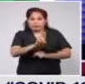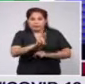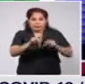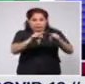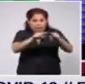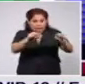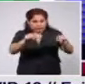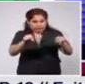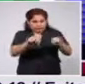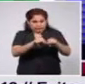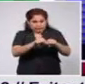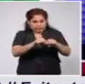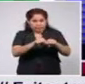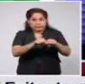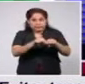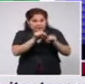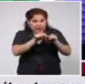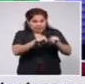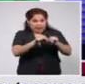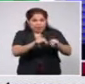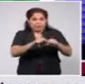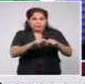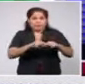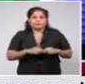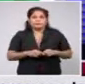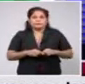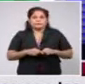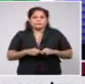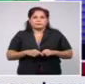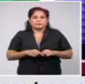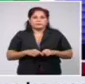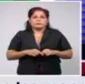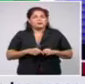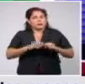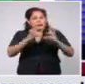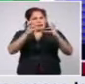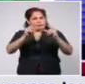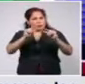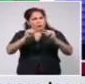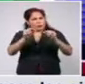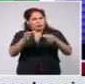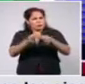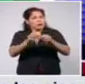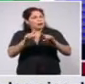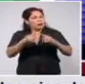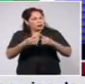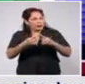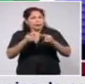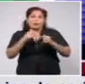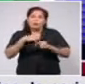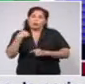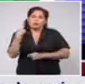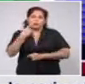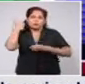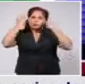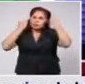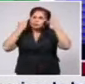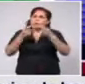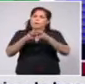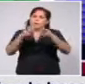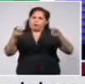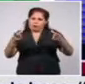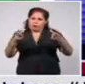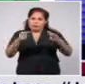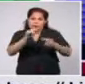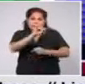intensivas, pues es una cifra inferior, pero de todas formas muy alta. De esos